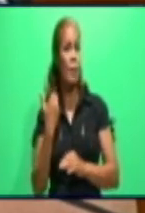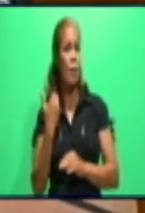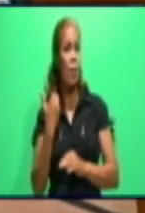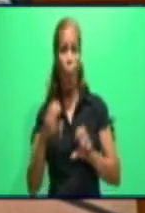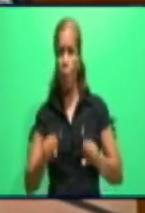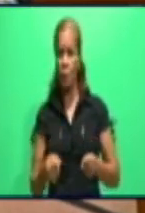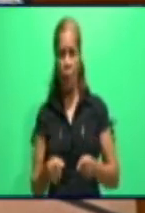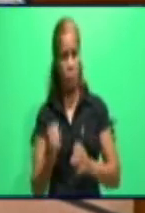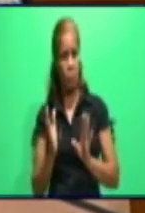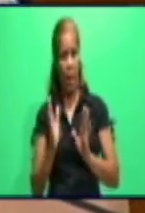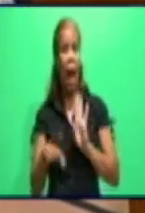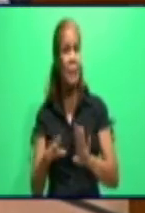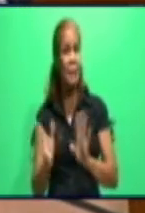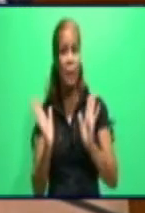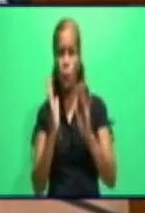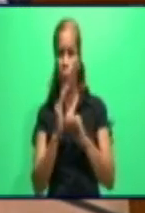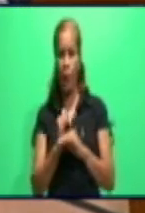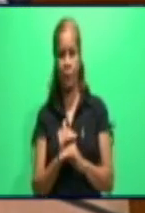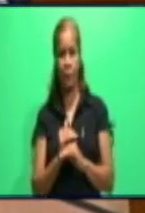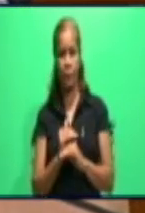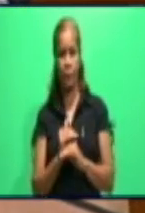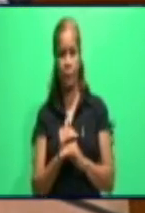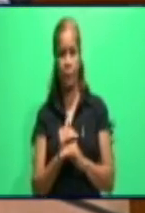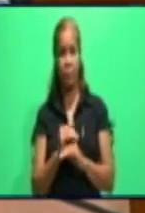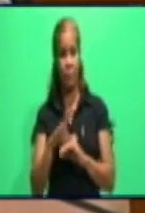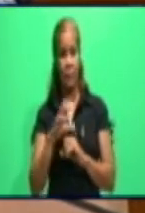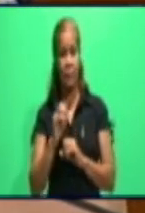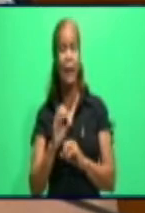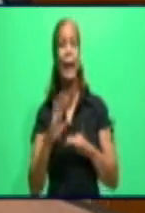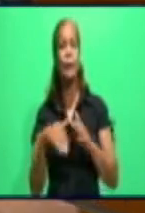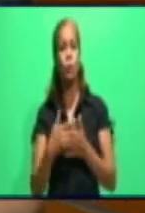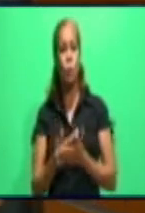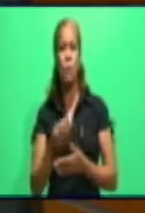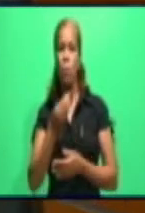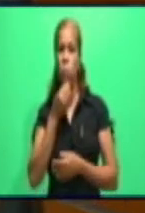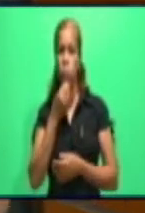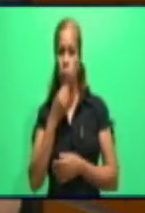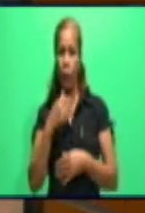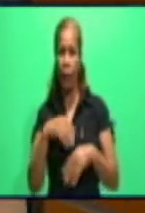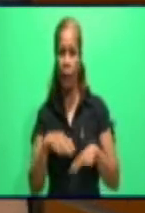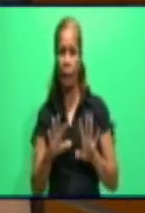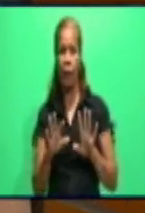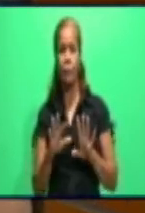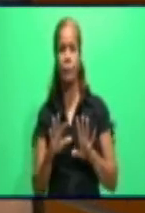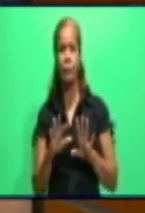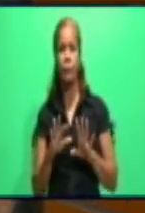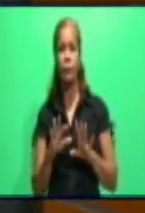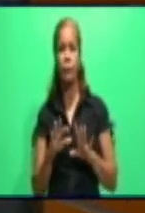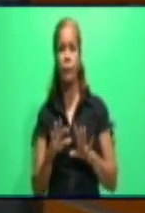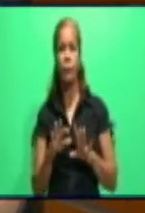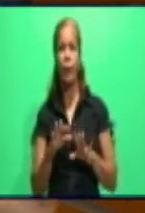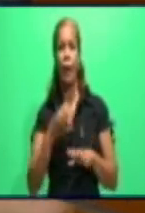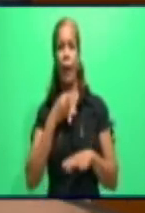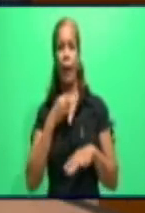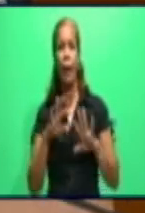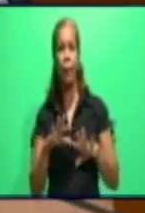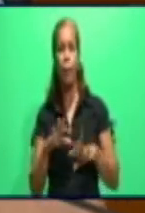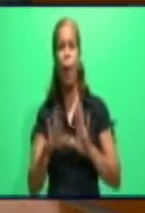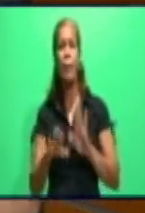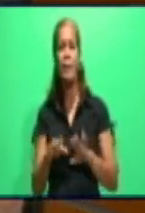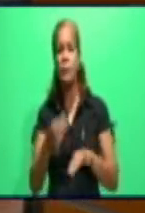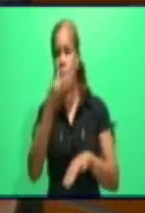síntomas puede ser desde desde una rinorrea leve es decir desde un lo que las personas llaman comúnmente la uita por la